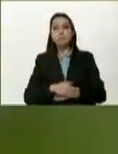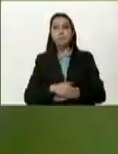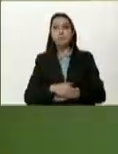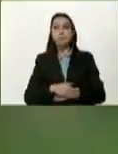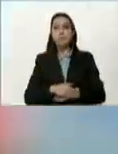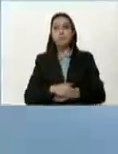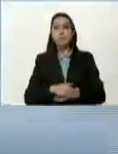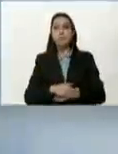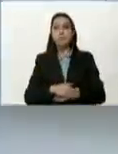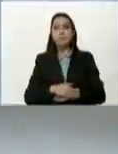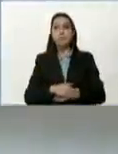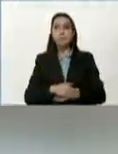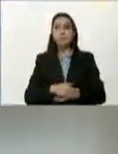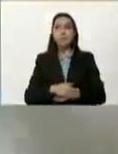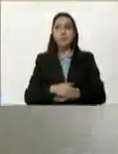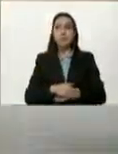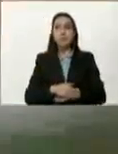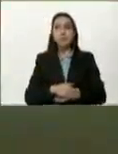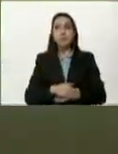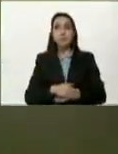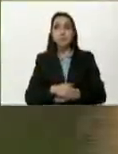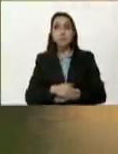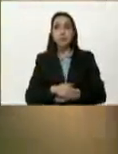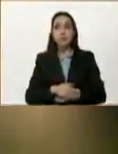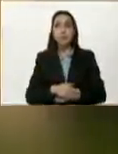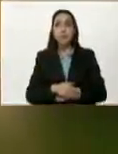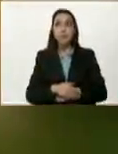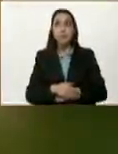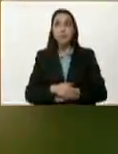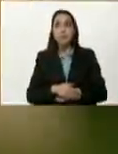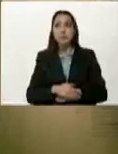qué lindo mira